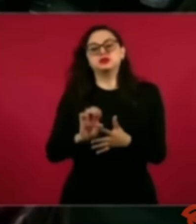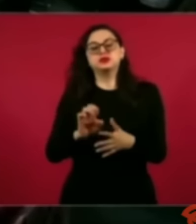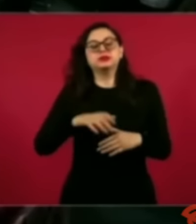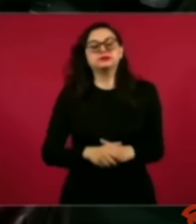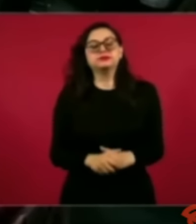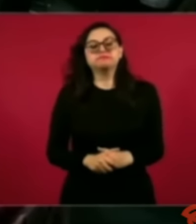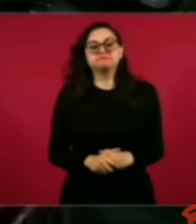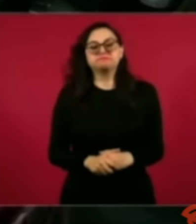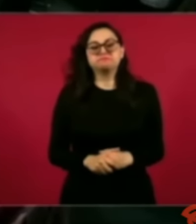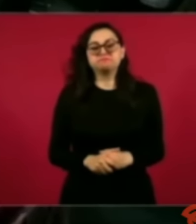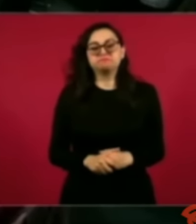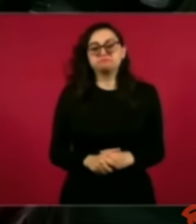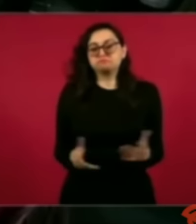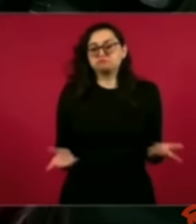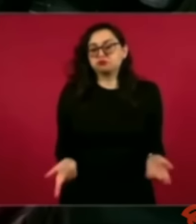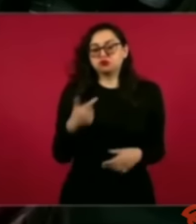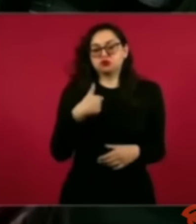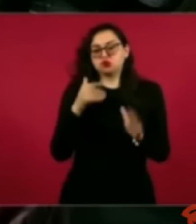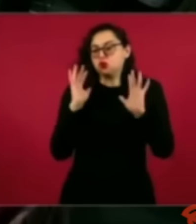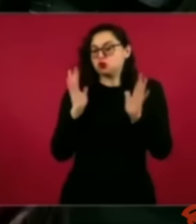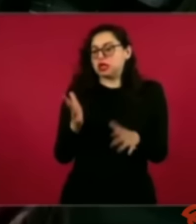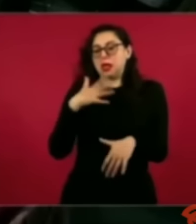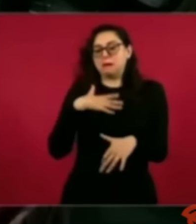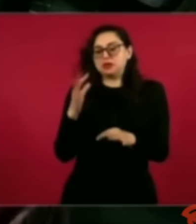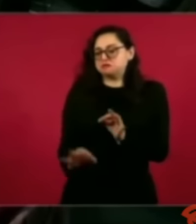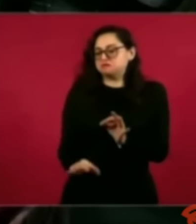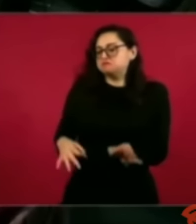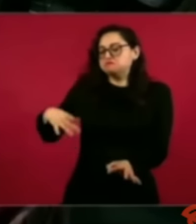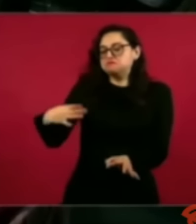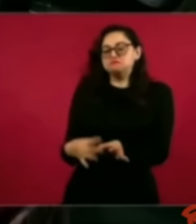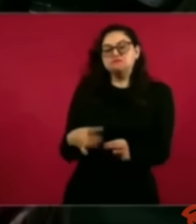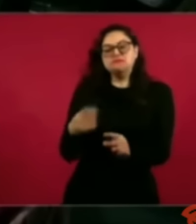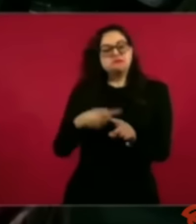yo ya termino mi ciclo,